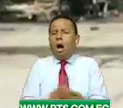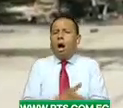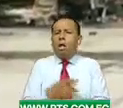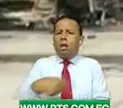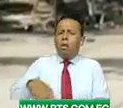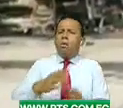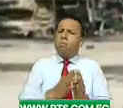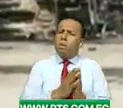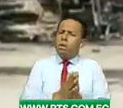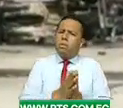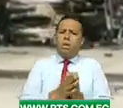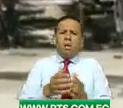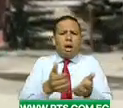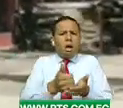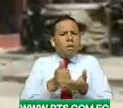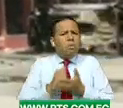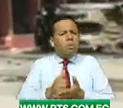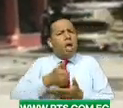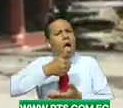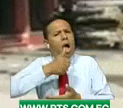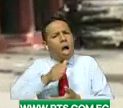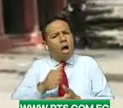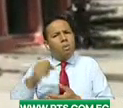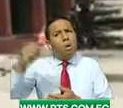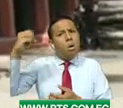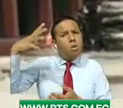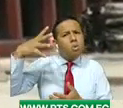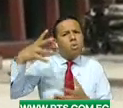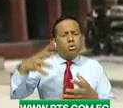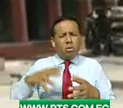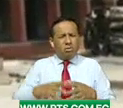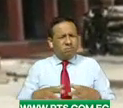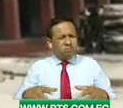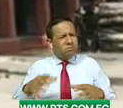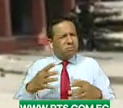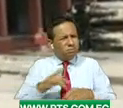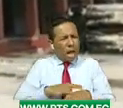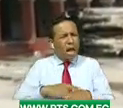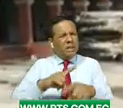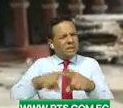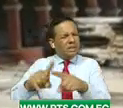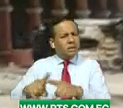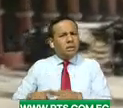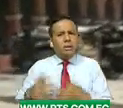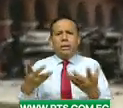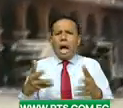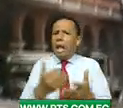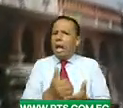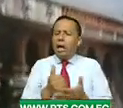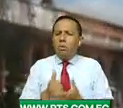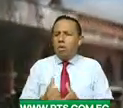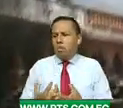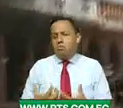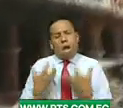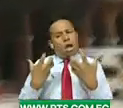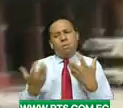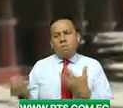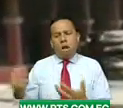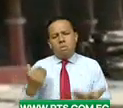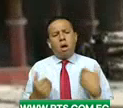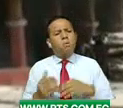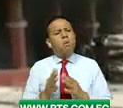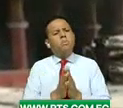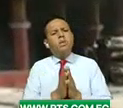los manifestantes se habían movilizado para exigir un diálogo con la alcaldesa Guadalupe Rosas Carrillo, pero al no ser